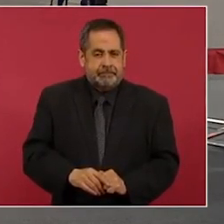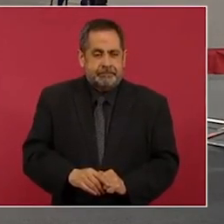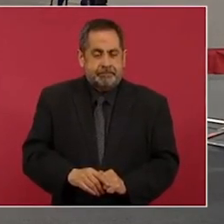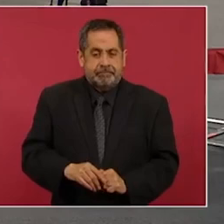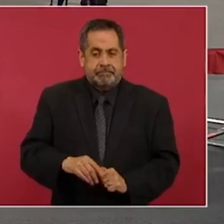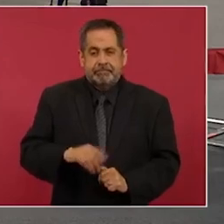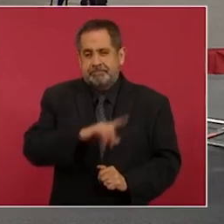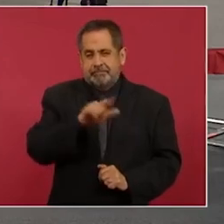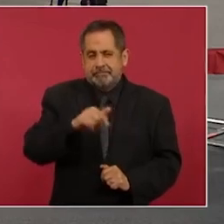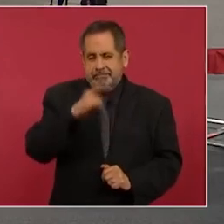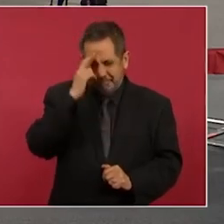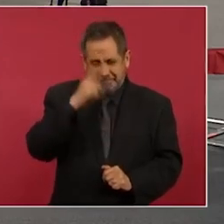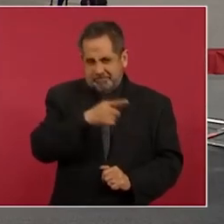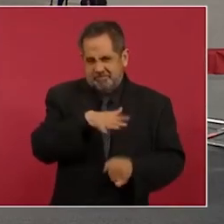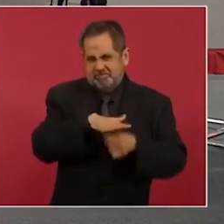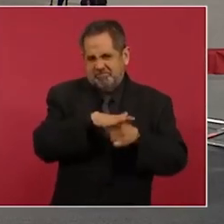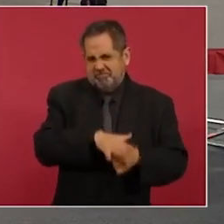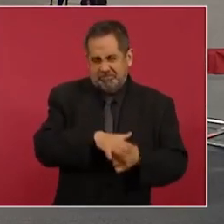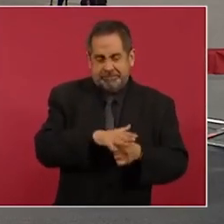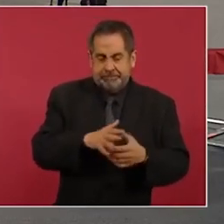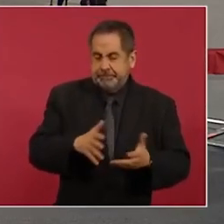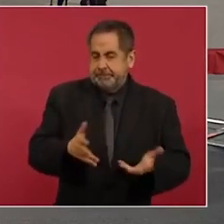reprimieron